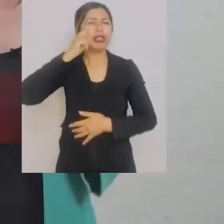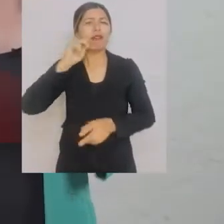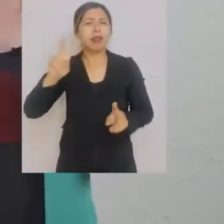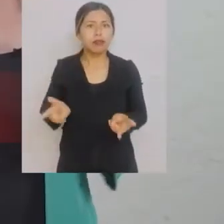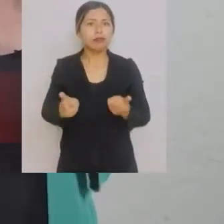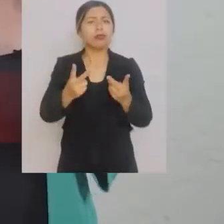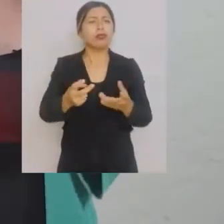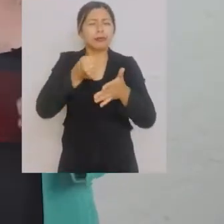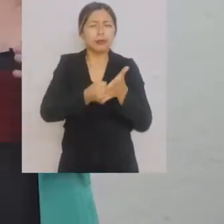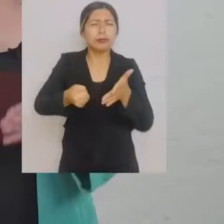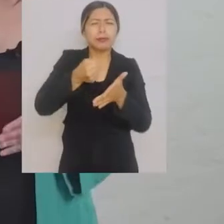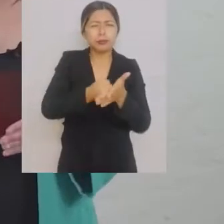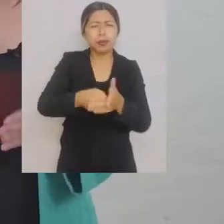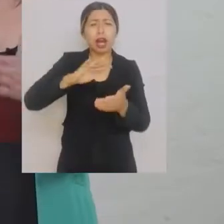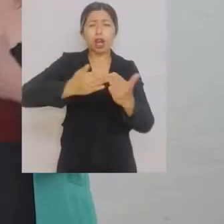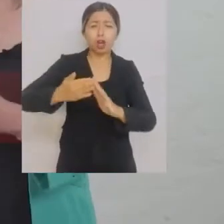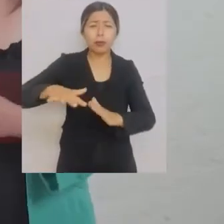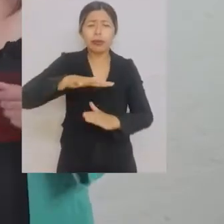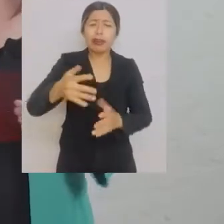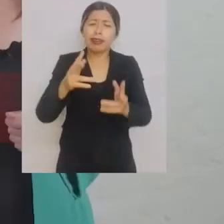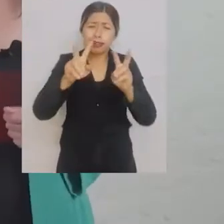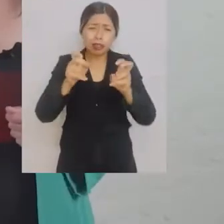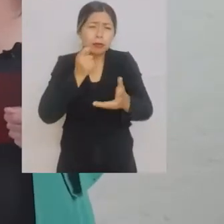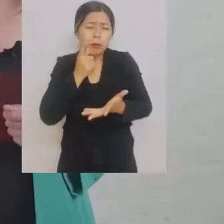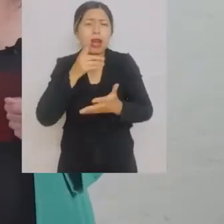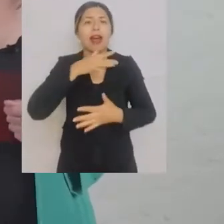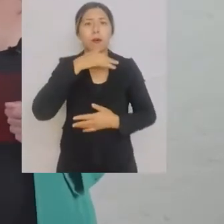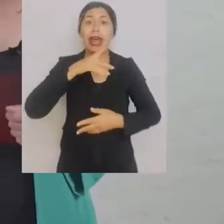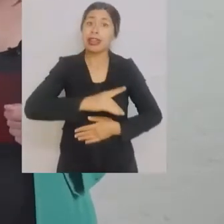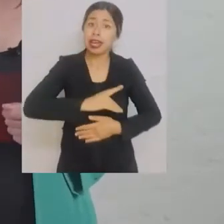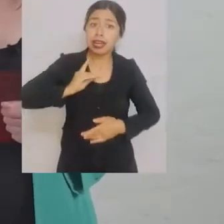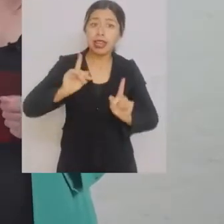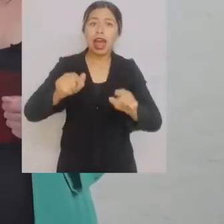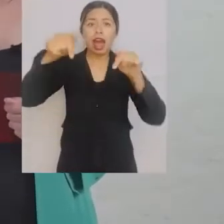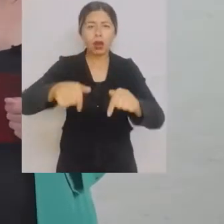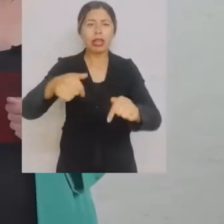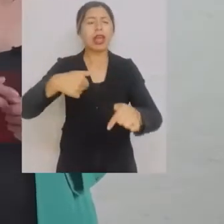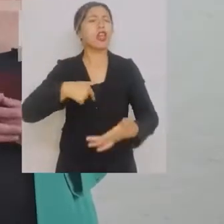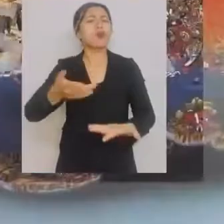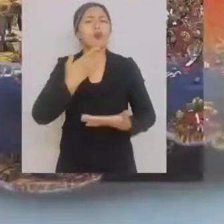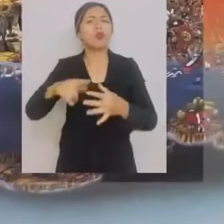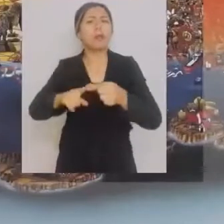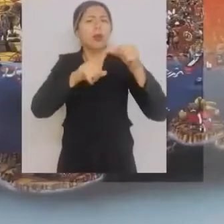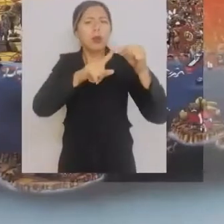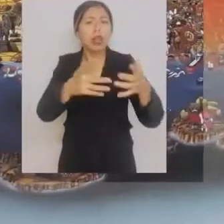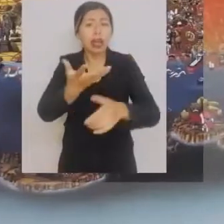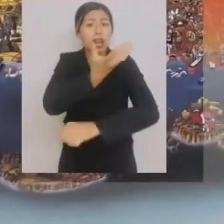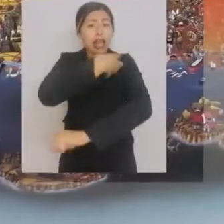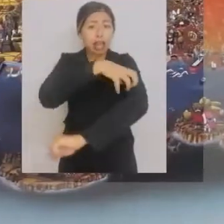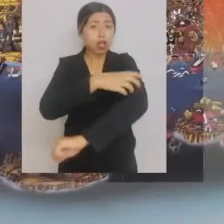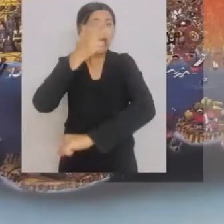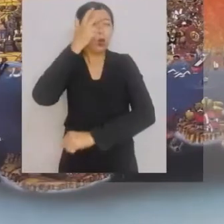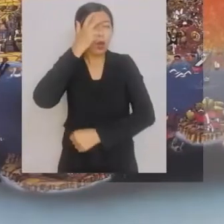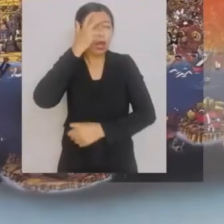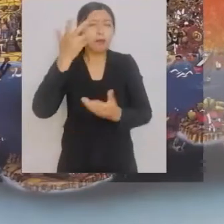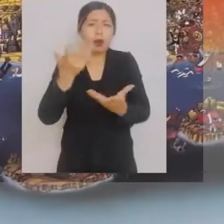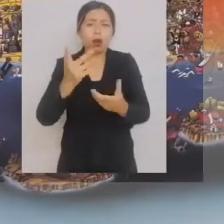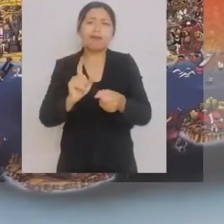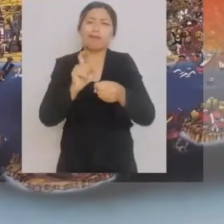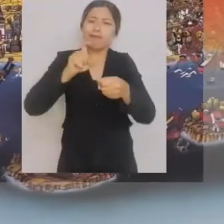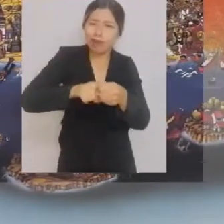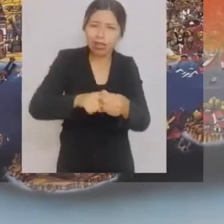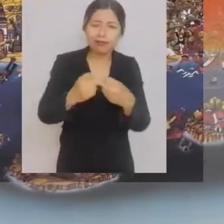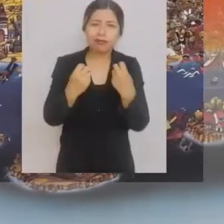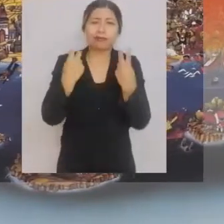lo que es la sobrevivencia y la lucha de las comunidades por el agua. La dignidad es ahora. Nuestra prioridad será hacer de la región